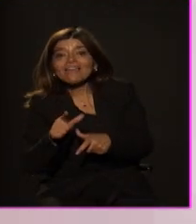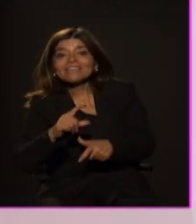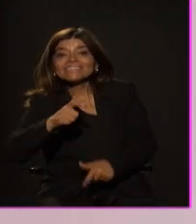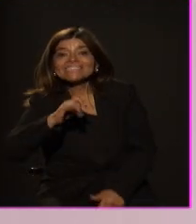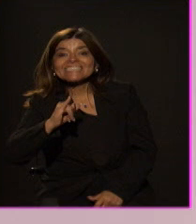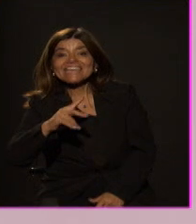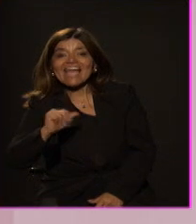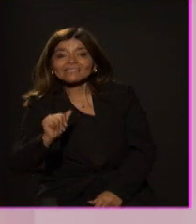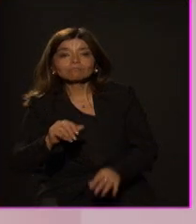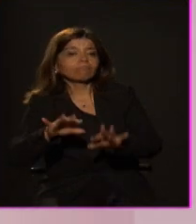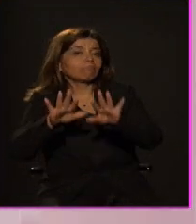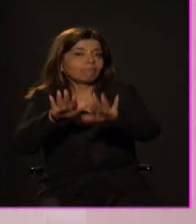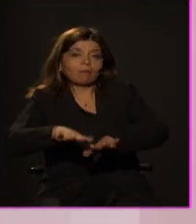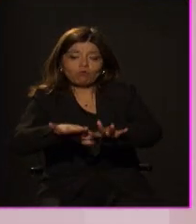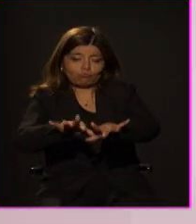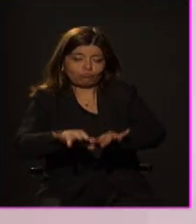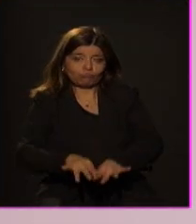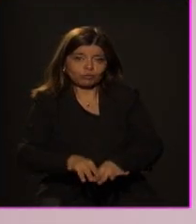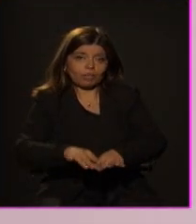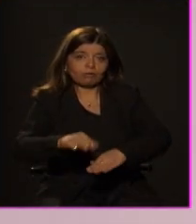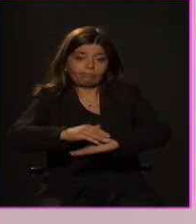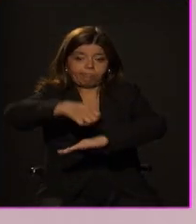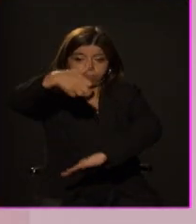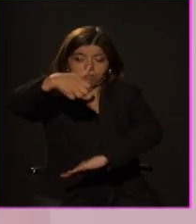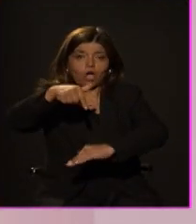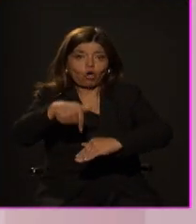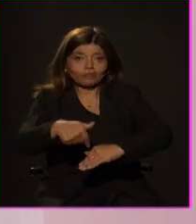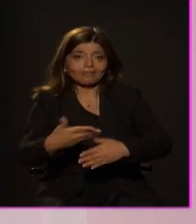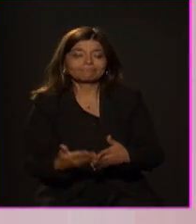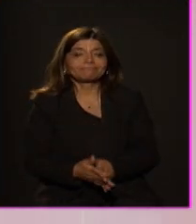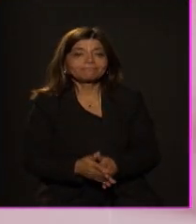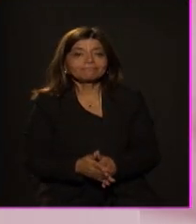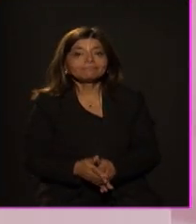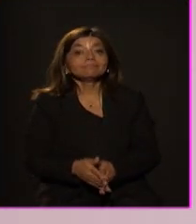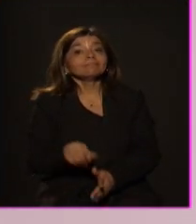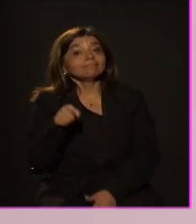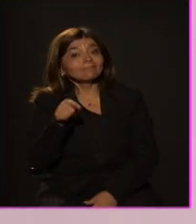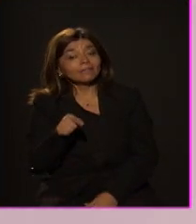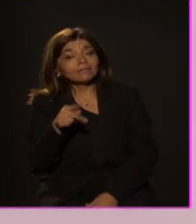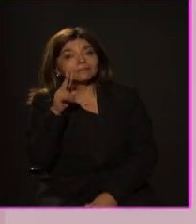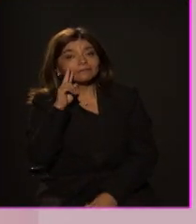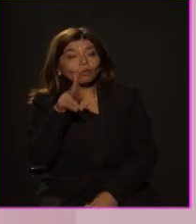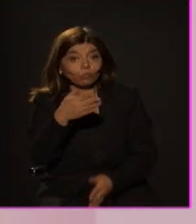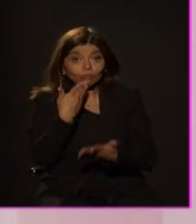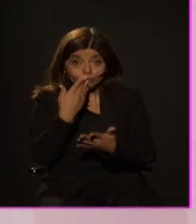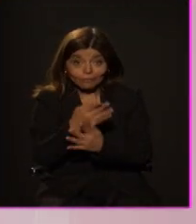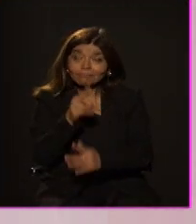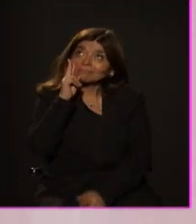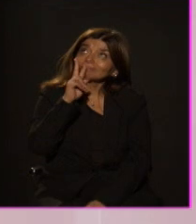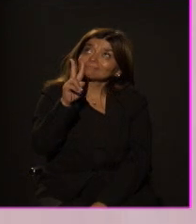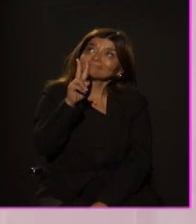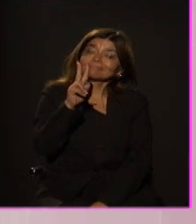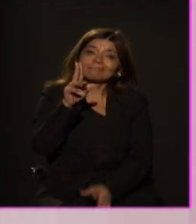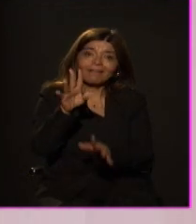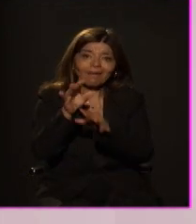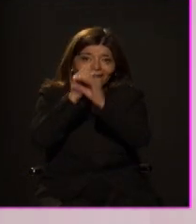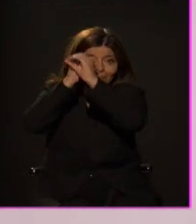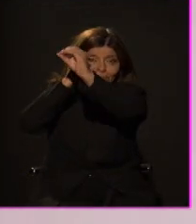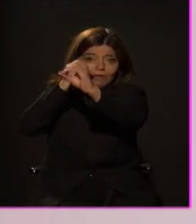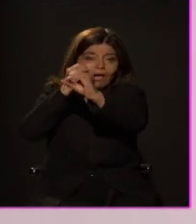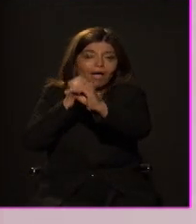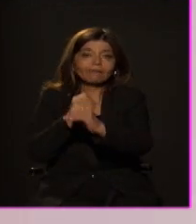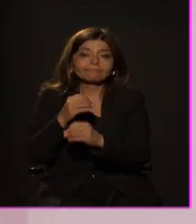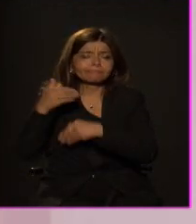día. Y otra cosa interesante para esta charla es que cada vez que observe el cielo, va a procesar esos datos en menos de un